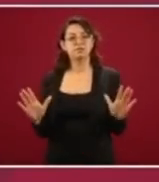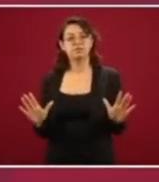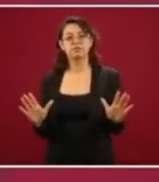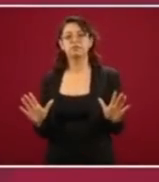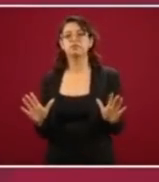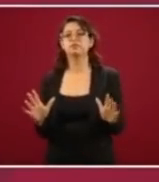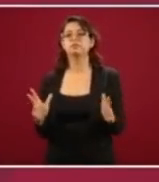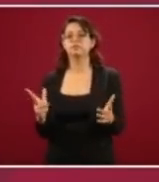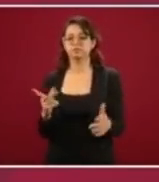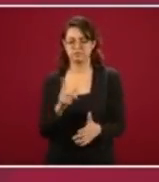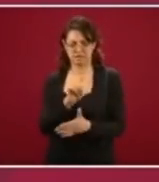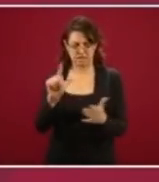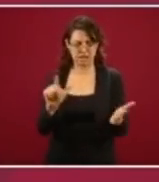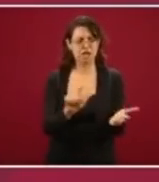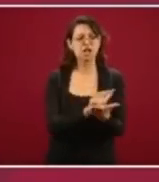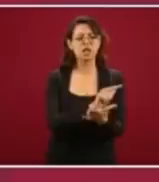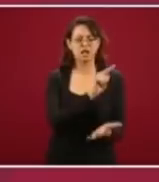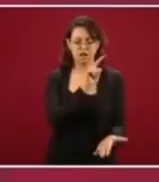haber leyes